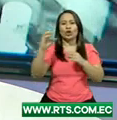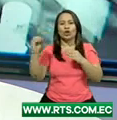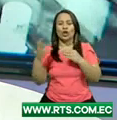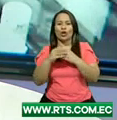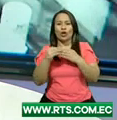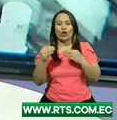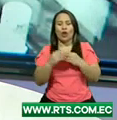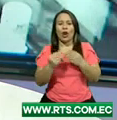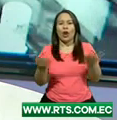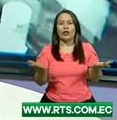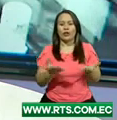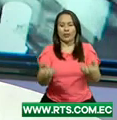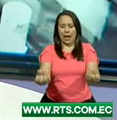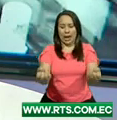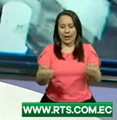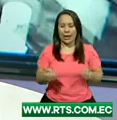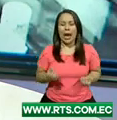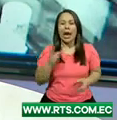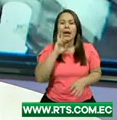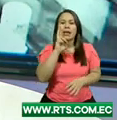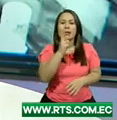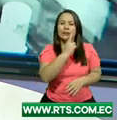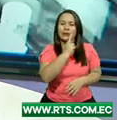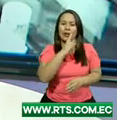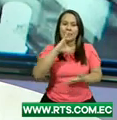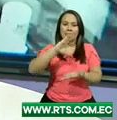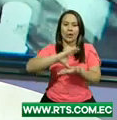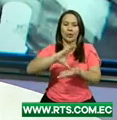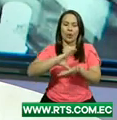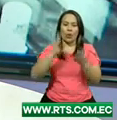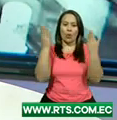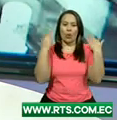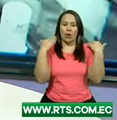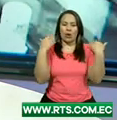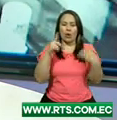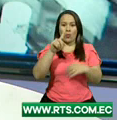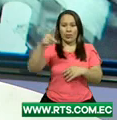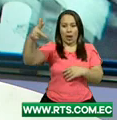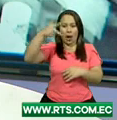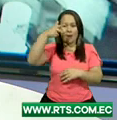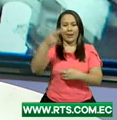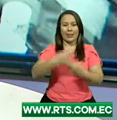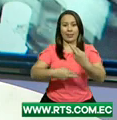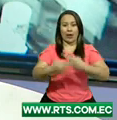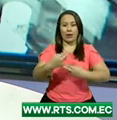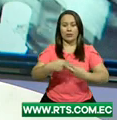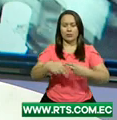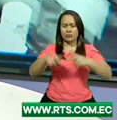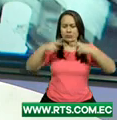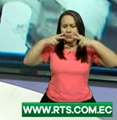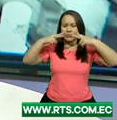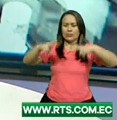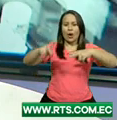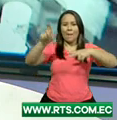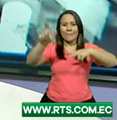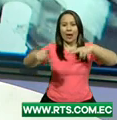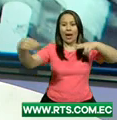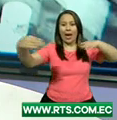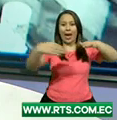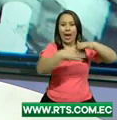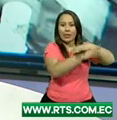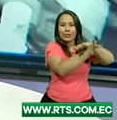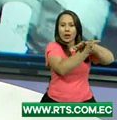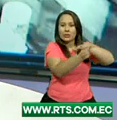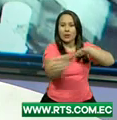y una caja registradora de un restaurante en el centro de guayaquil una cámara del negocio capto desde el ingreso hasta la